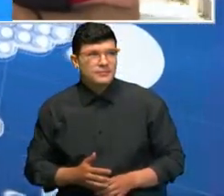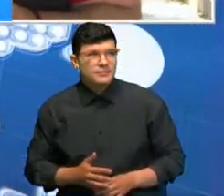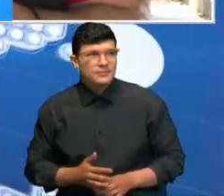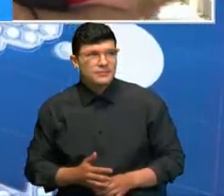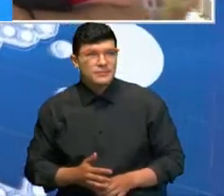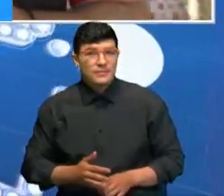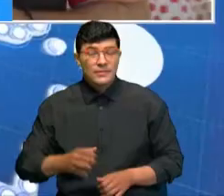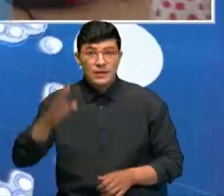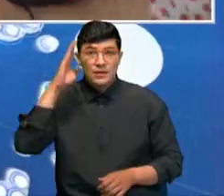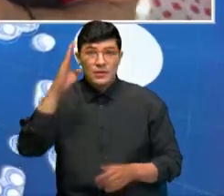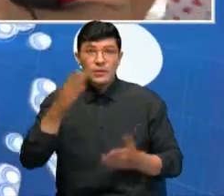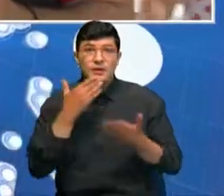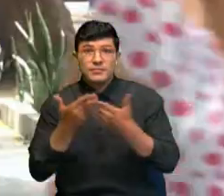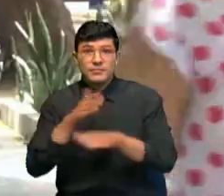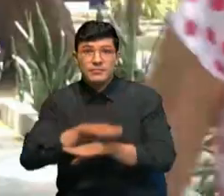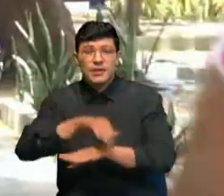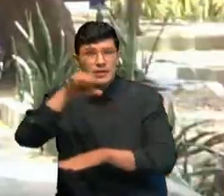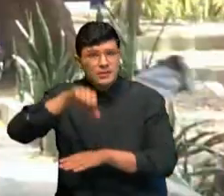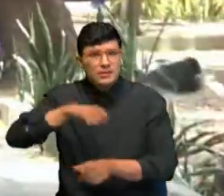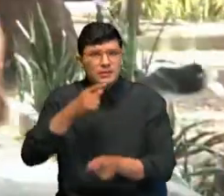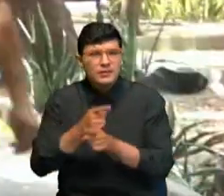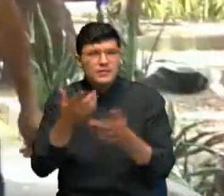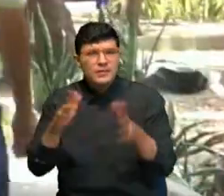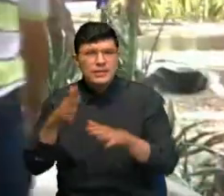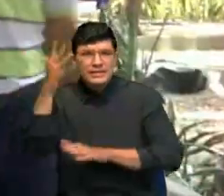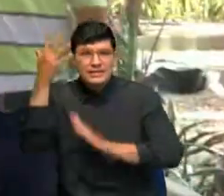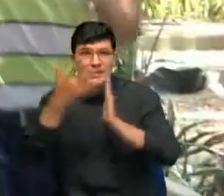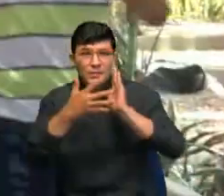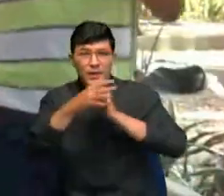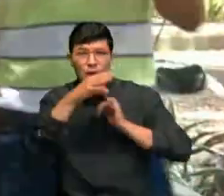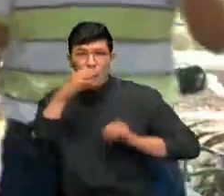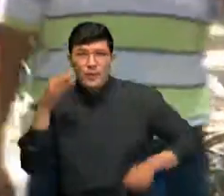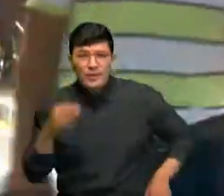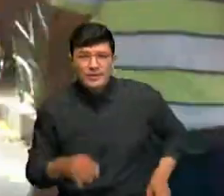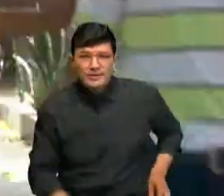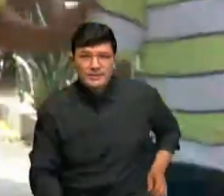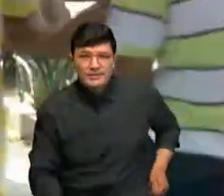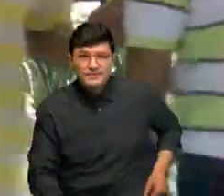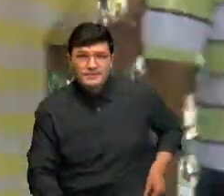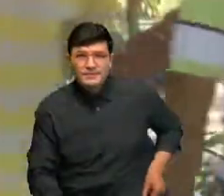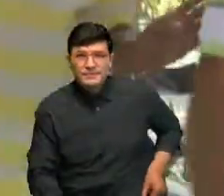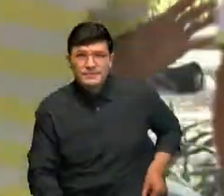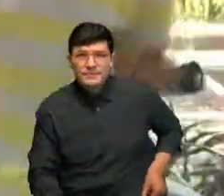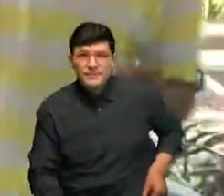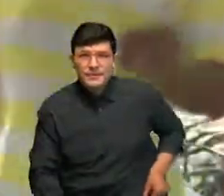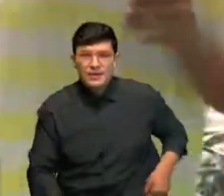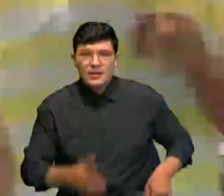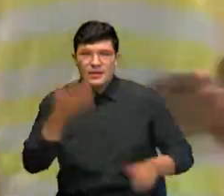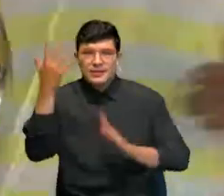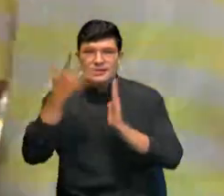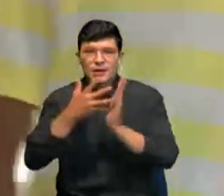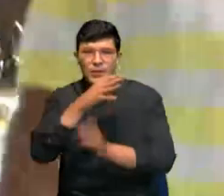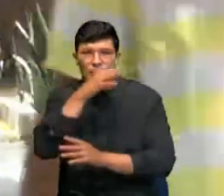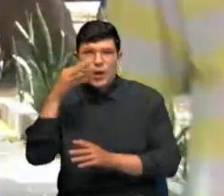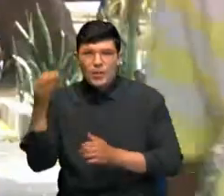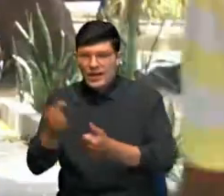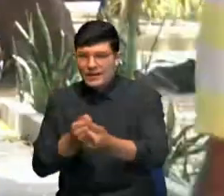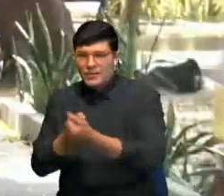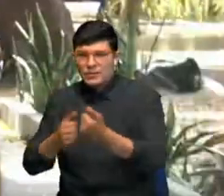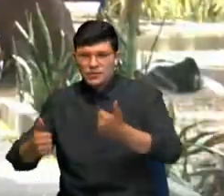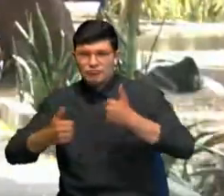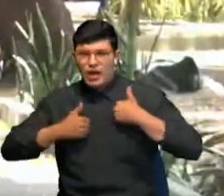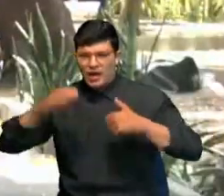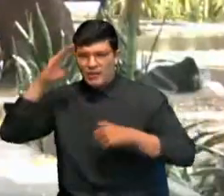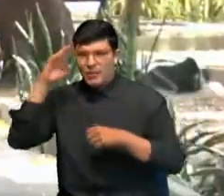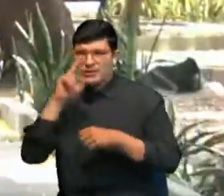hola muy buenas tardes pues serán cerca de 5000 hombres entre ejército policía y también apoyados por la fuerza aérea y la